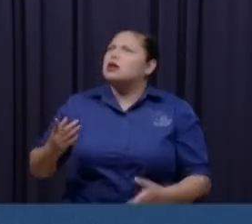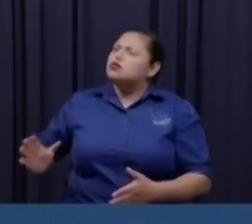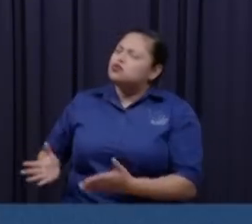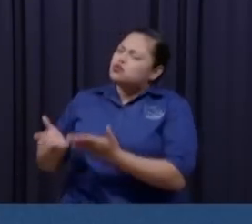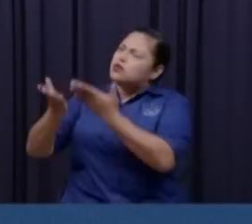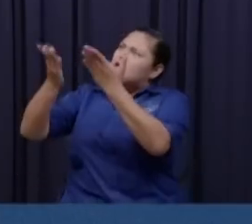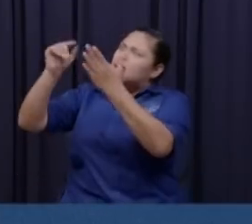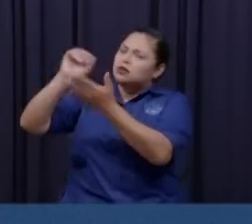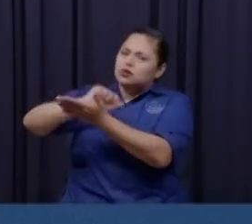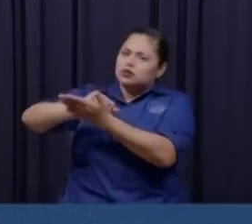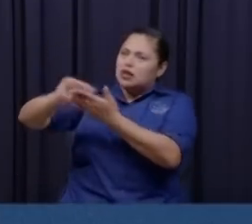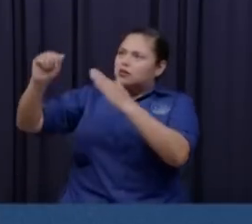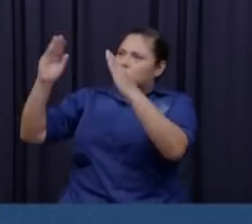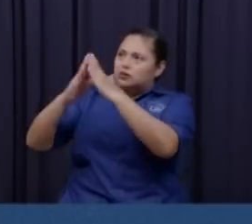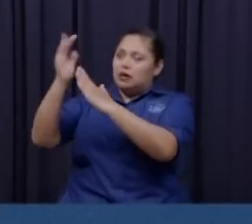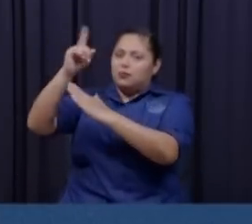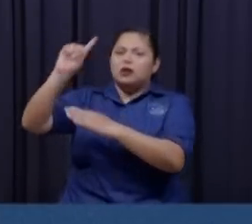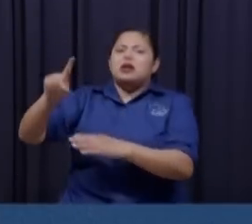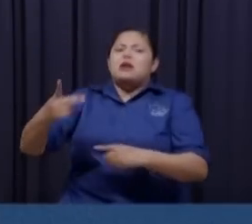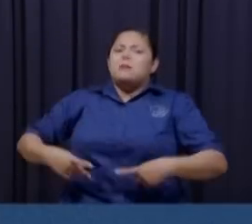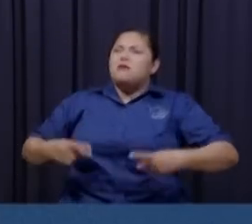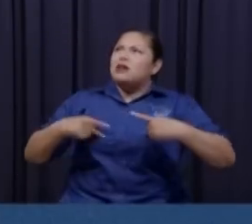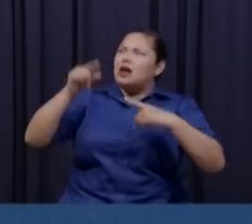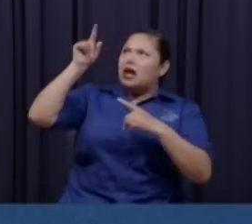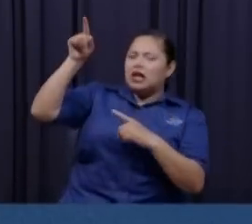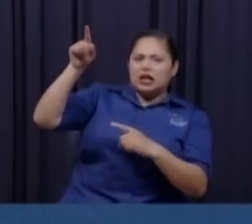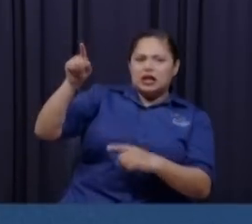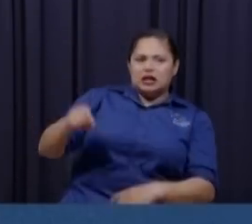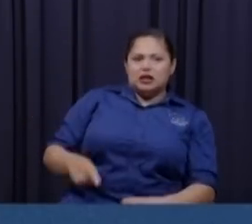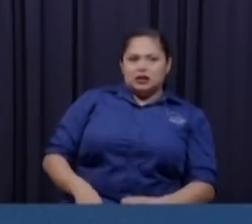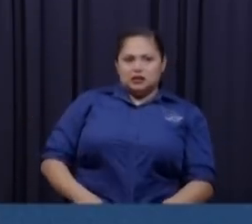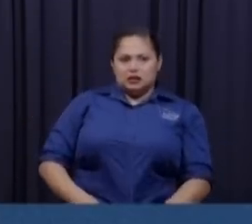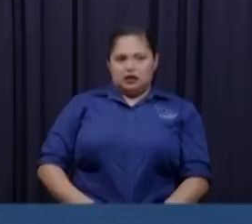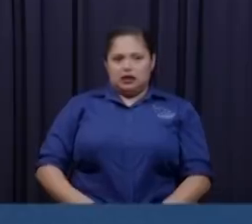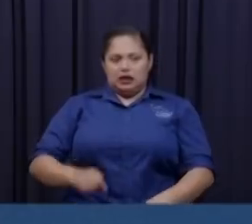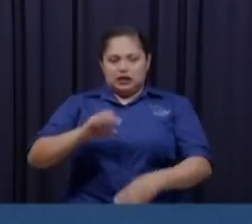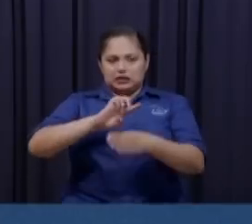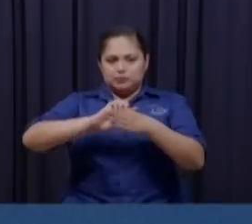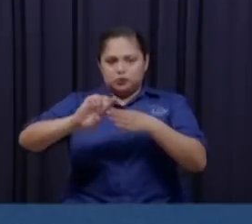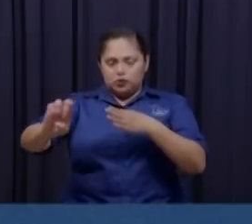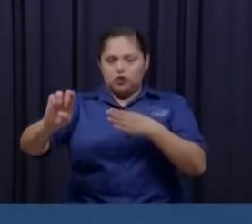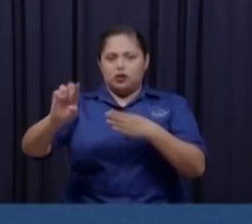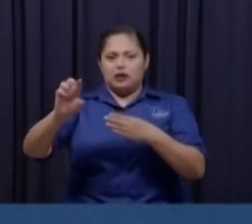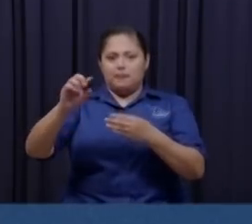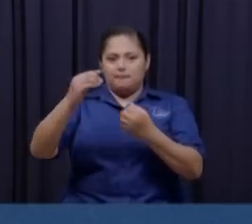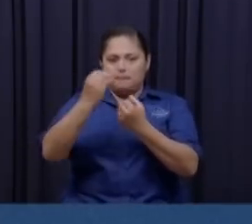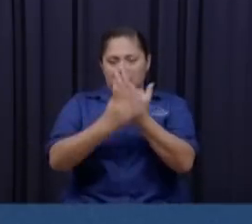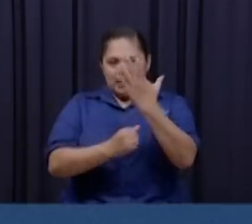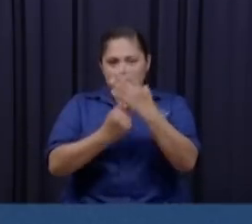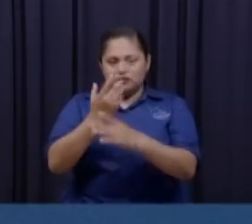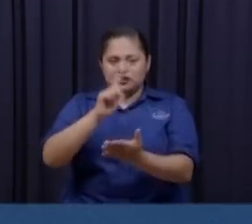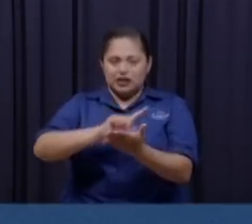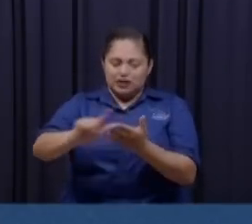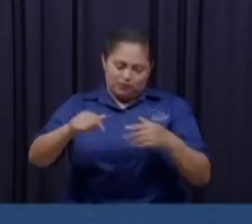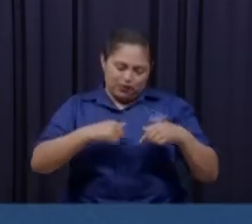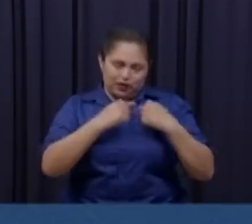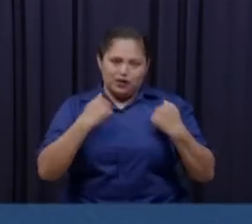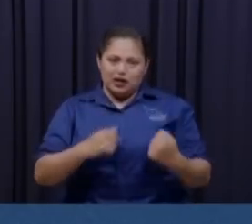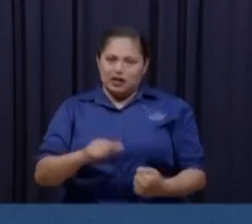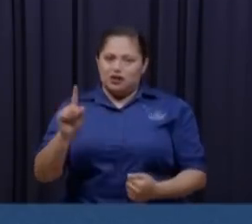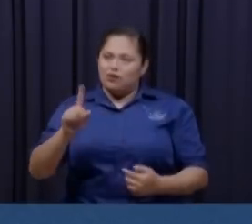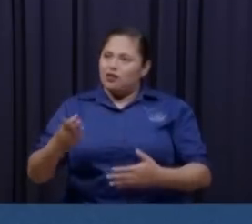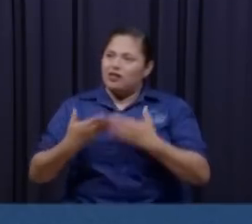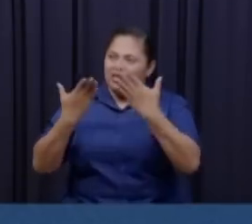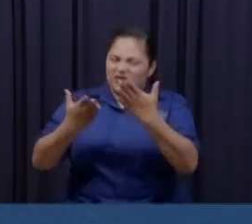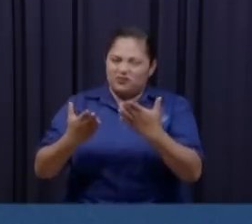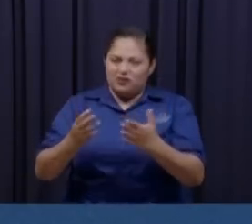templo y quién morará ahí? Y el puro de manos, el limpio de corazón, el que no ha elevado su alma al engaño, y